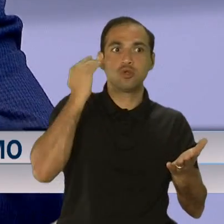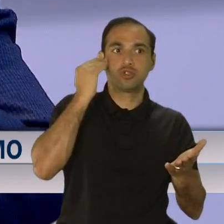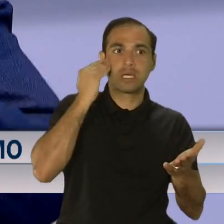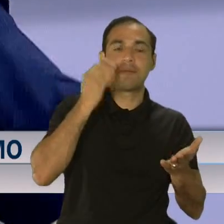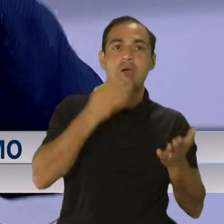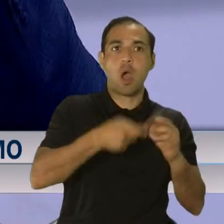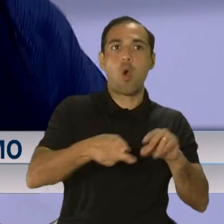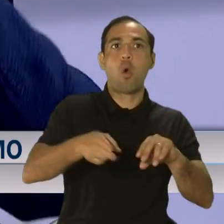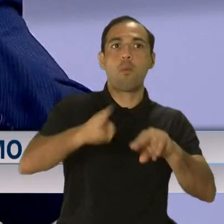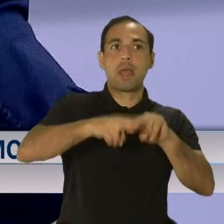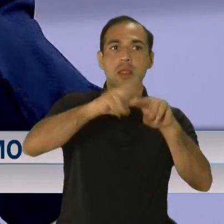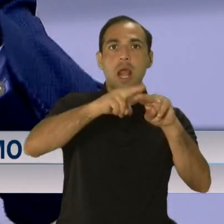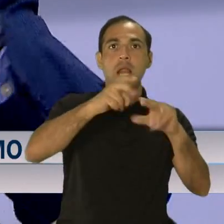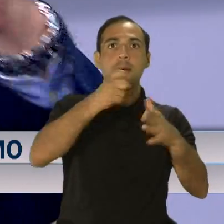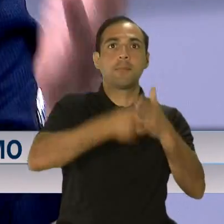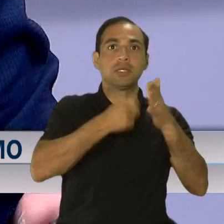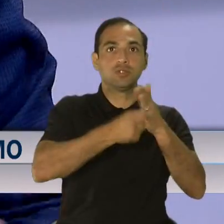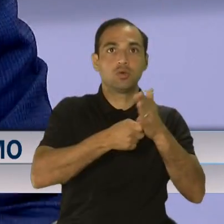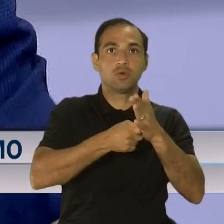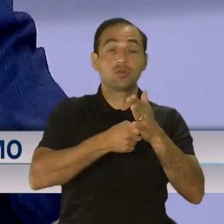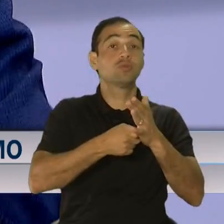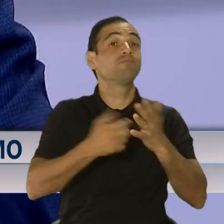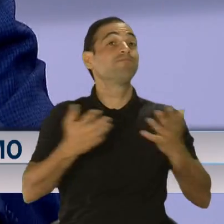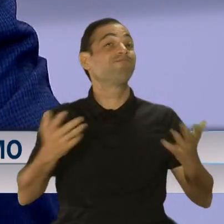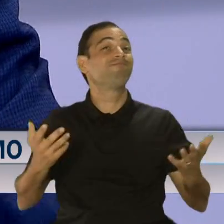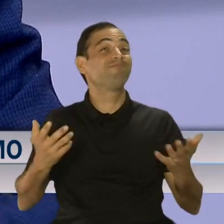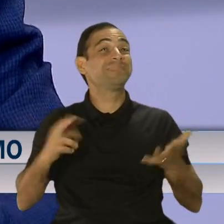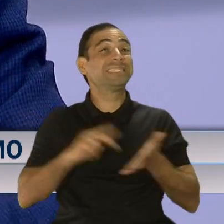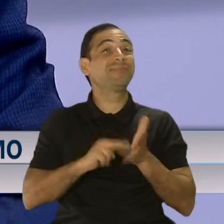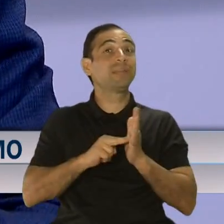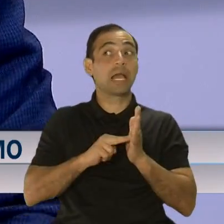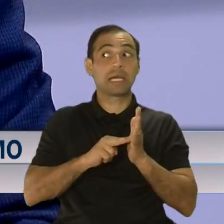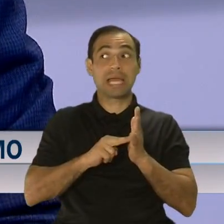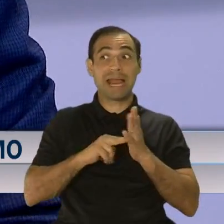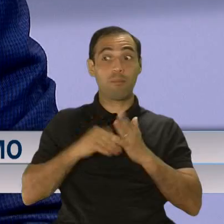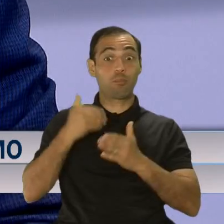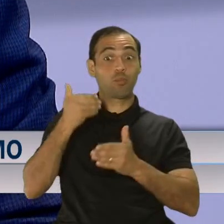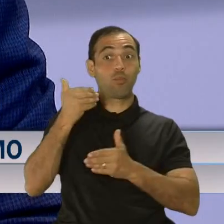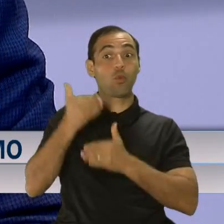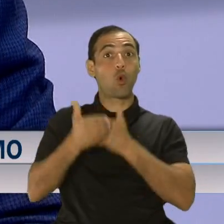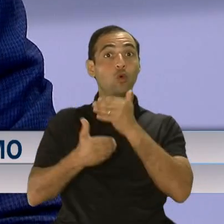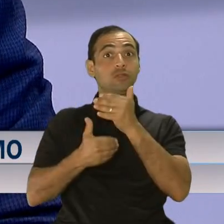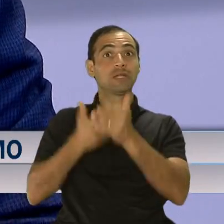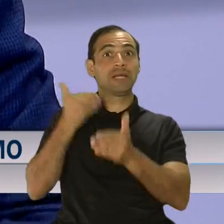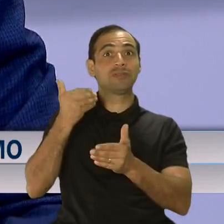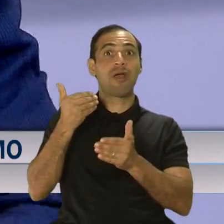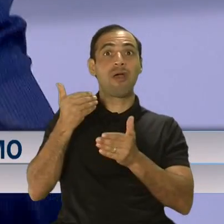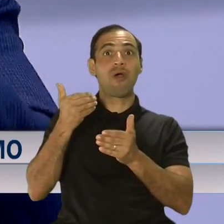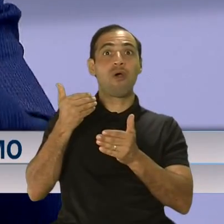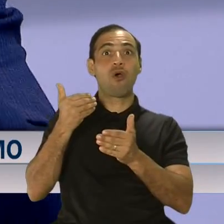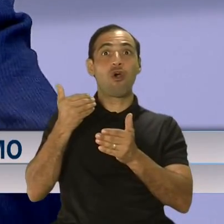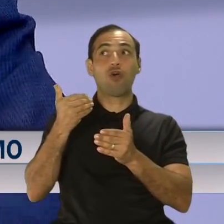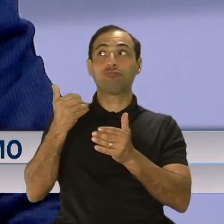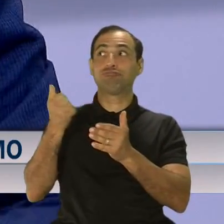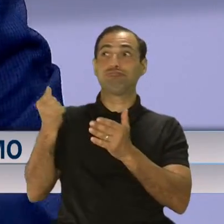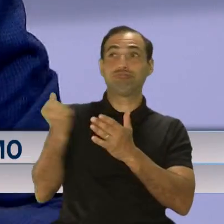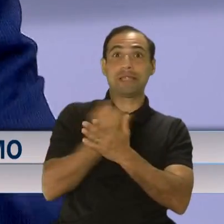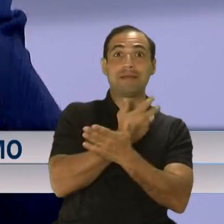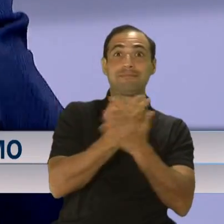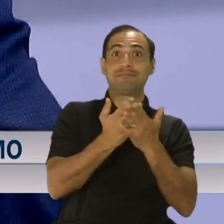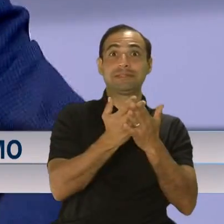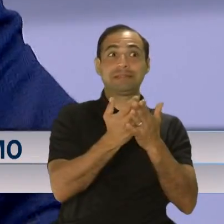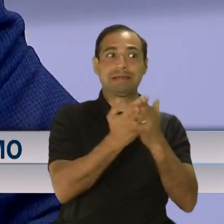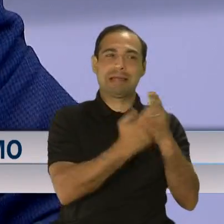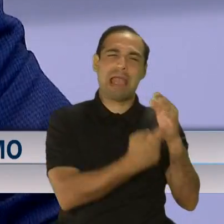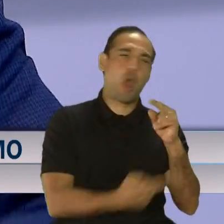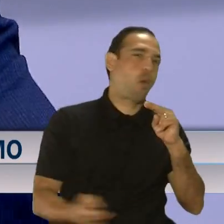tiempo, como tal, se convierte todo en un proceso donde los precios suben de por sí, porque hay una espiral que